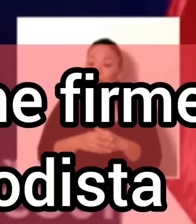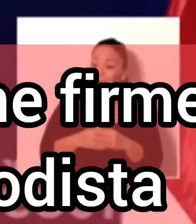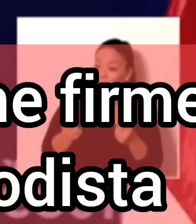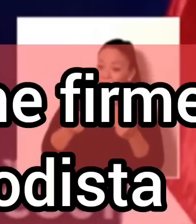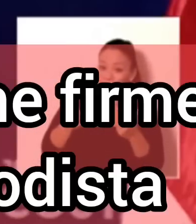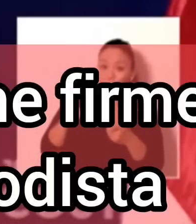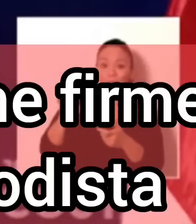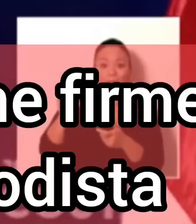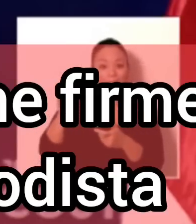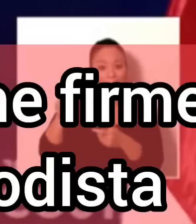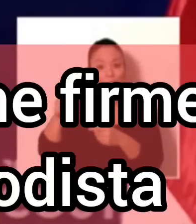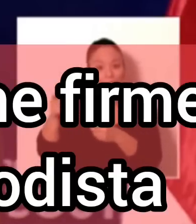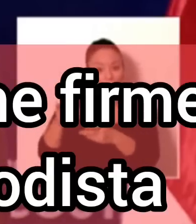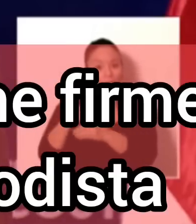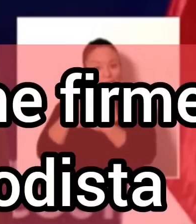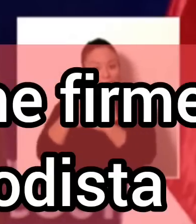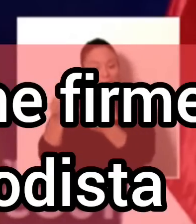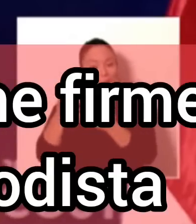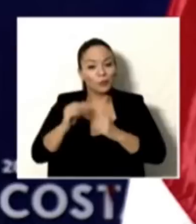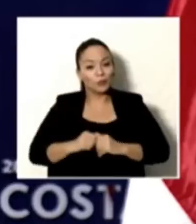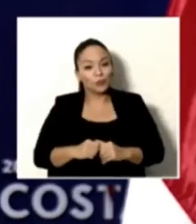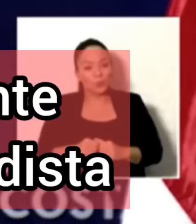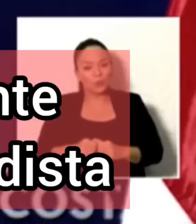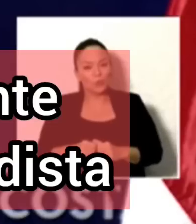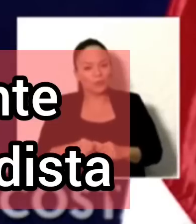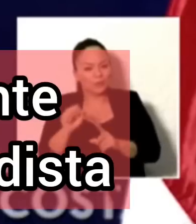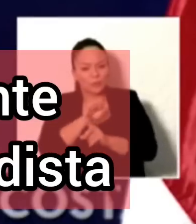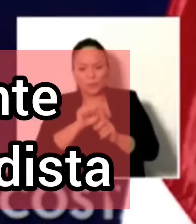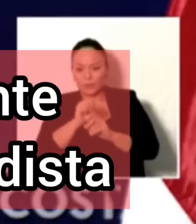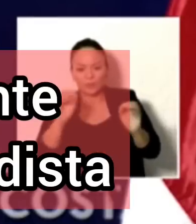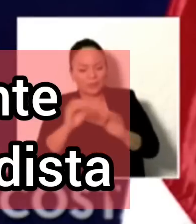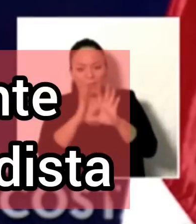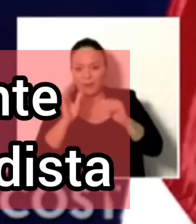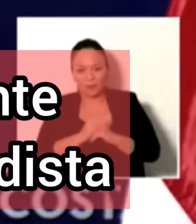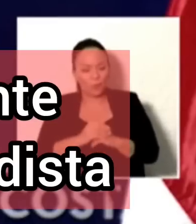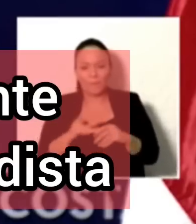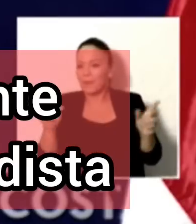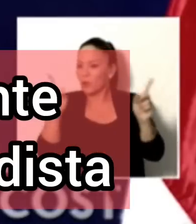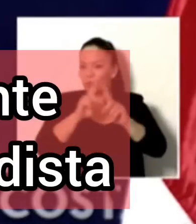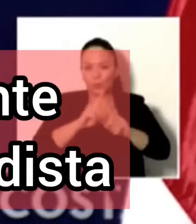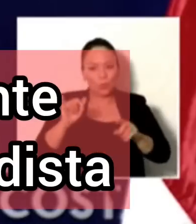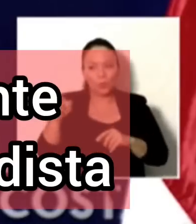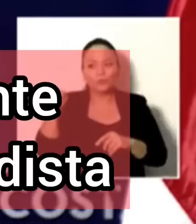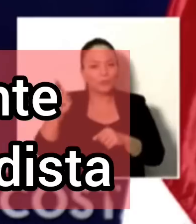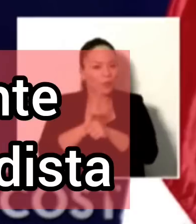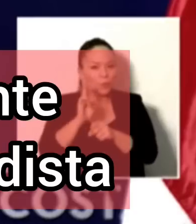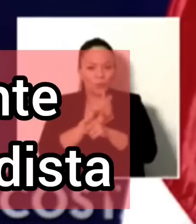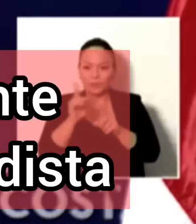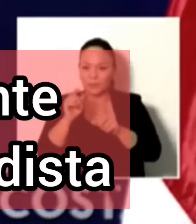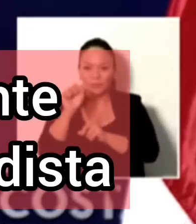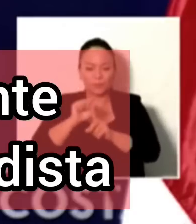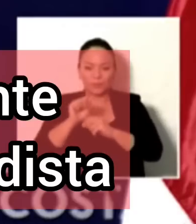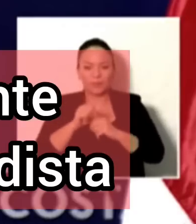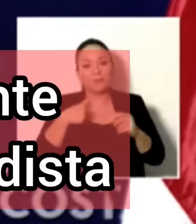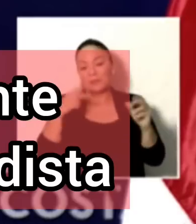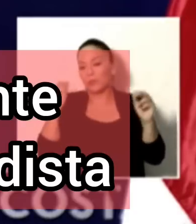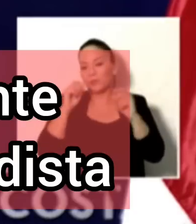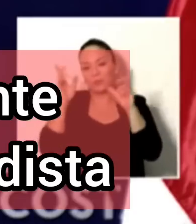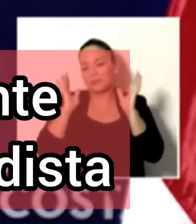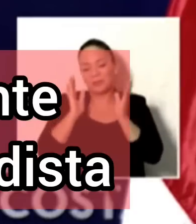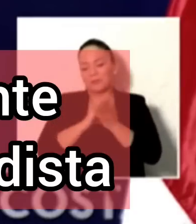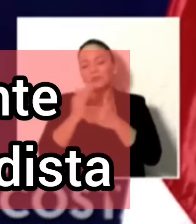que usted lo defiende tanto, los hechos están claros, pero no son como usted los usa, que no me